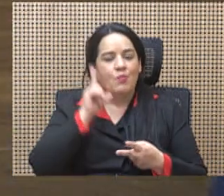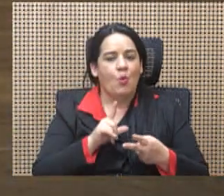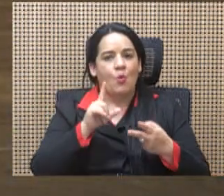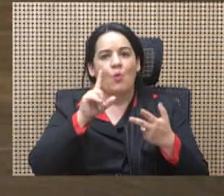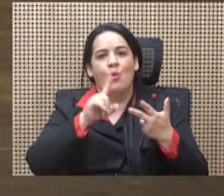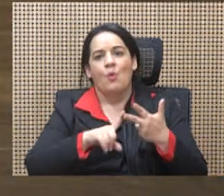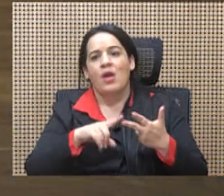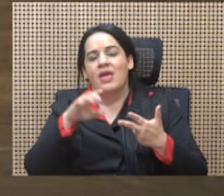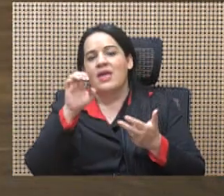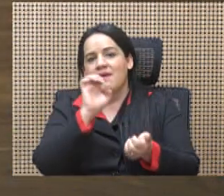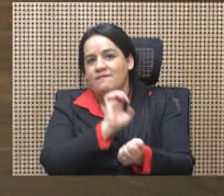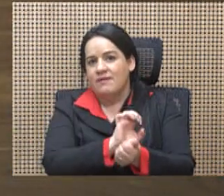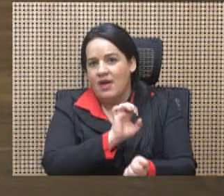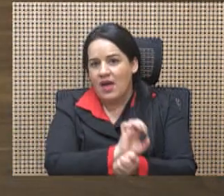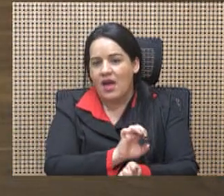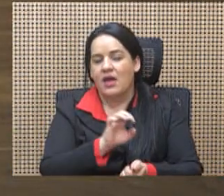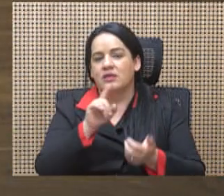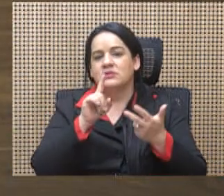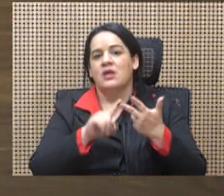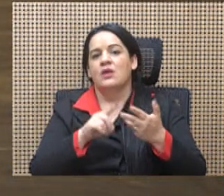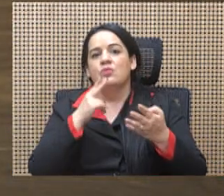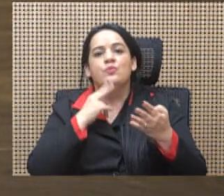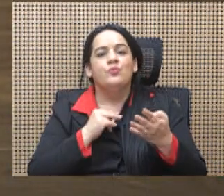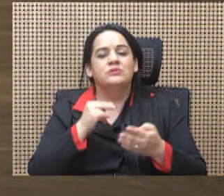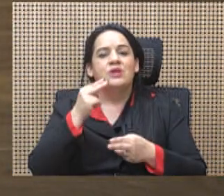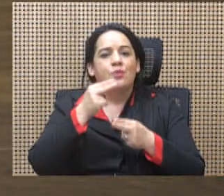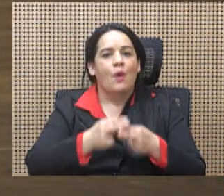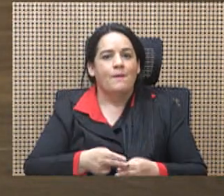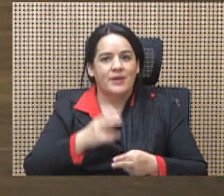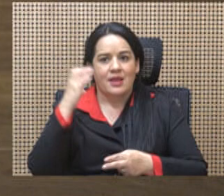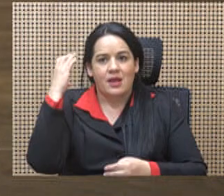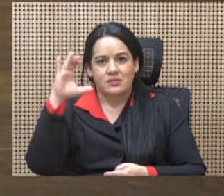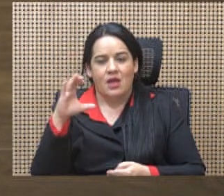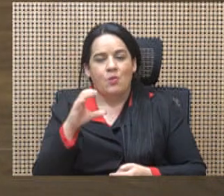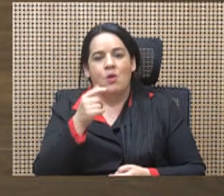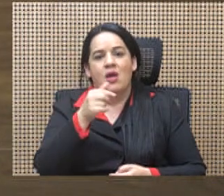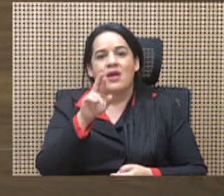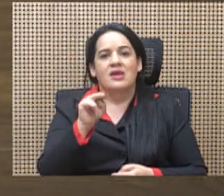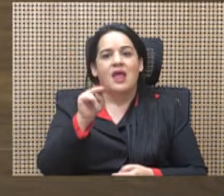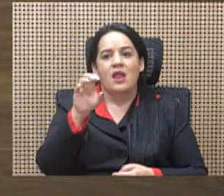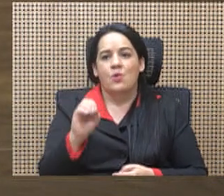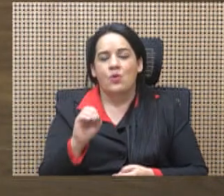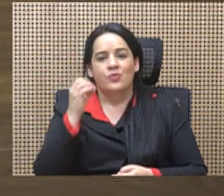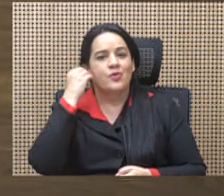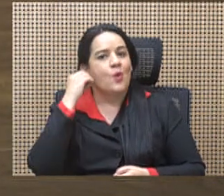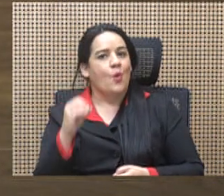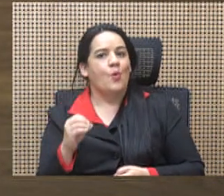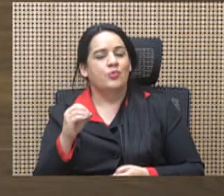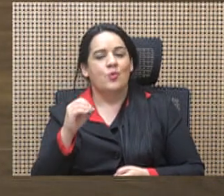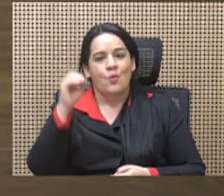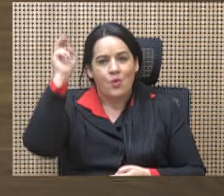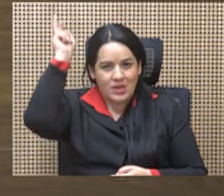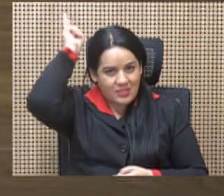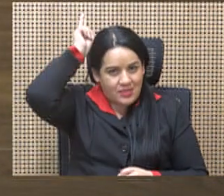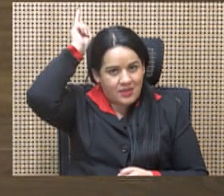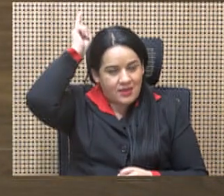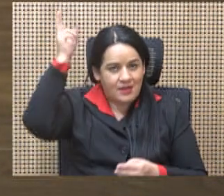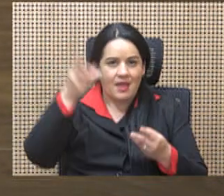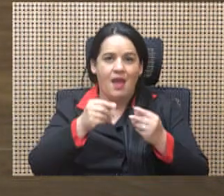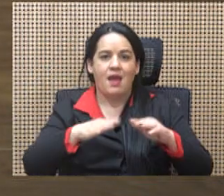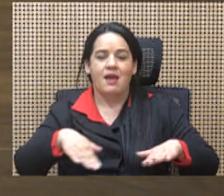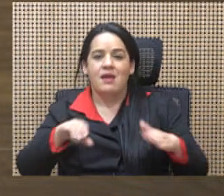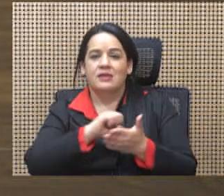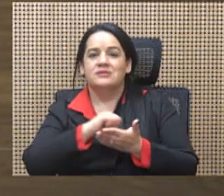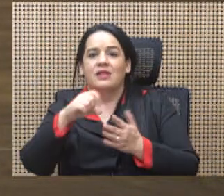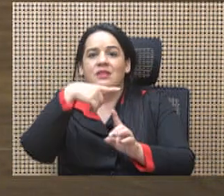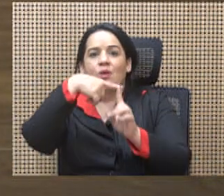como los ebais de dulcenombre de Cartago grano de oro en zona indígena Santa Cruz de turrialba ya